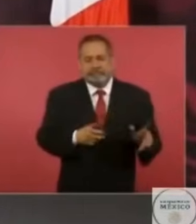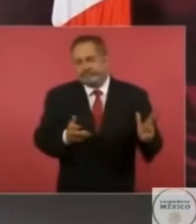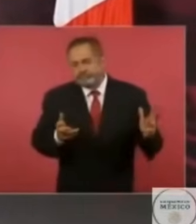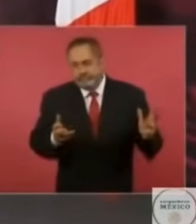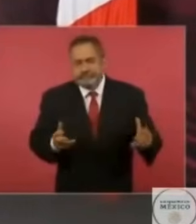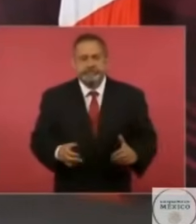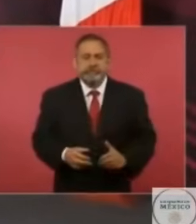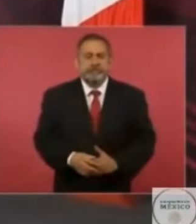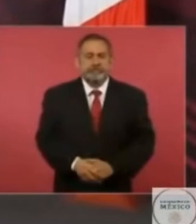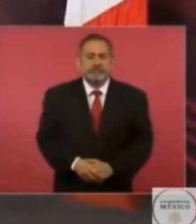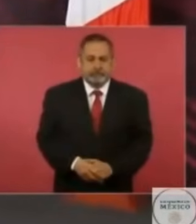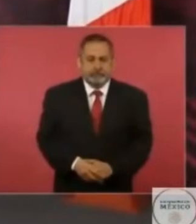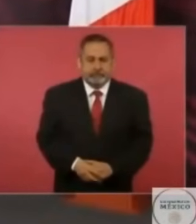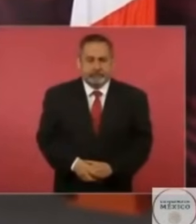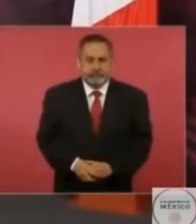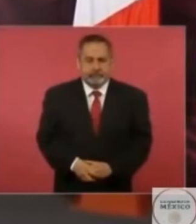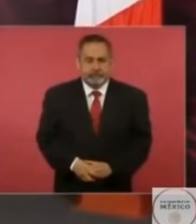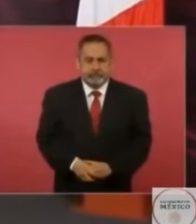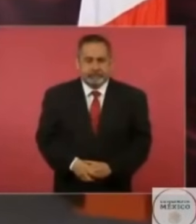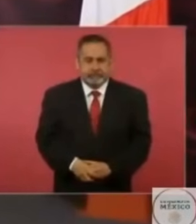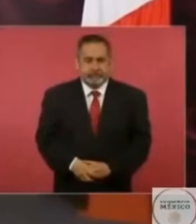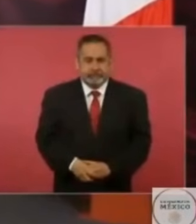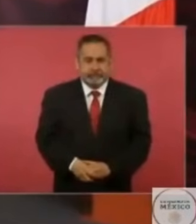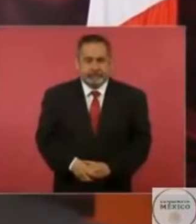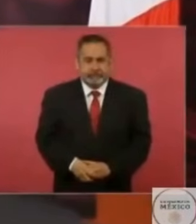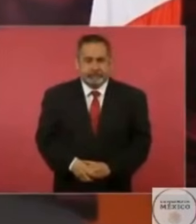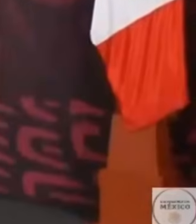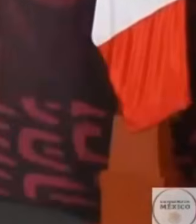Entonces, ¿cómo se reforma el Poder Judicial?